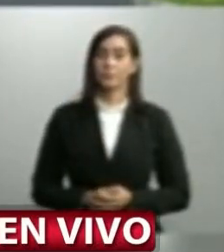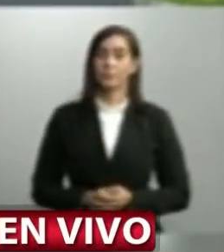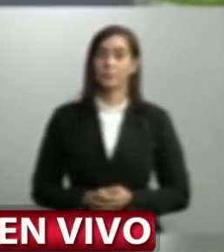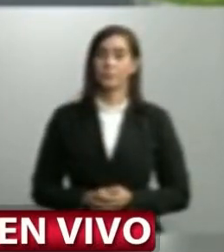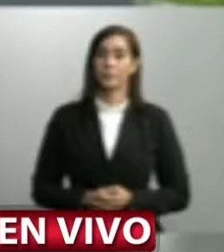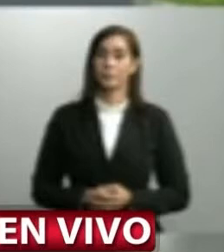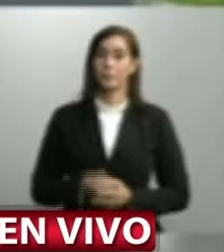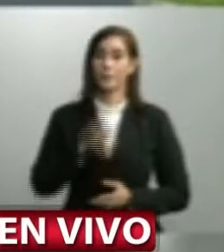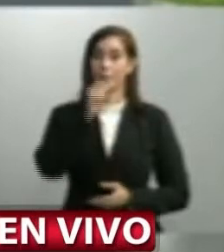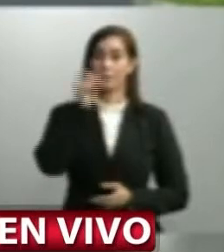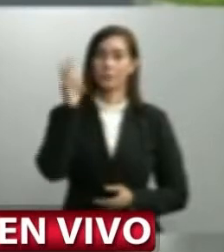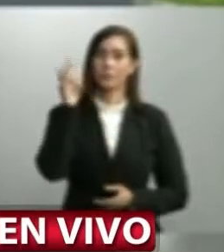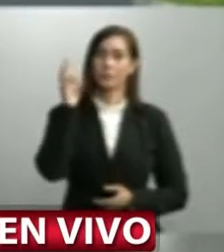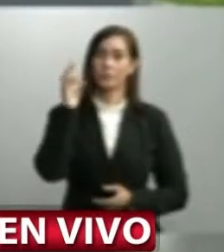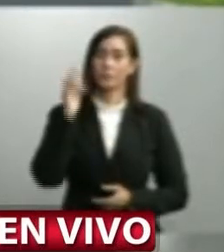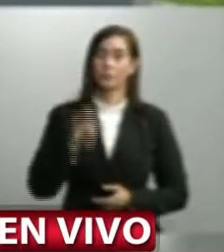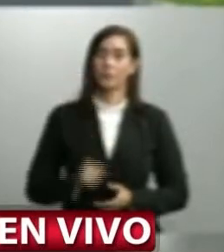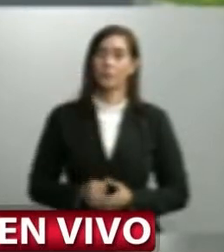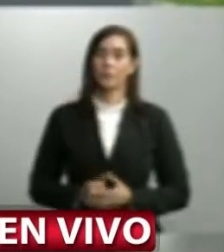Micrófono, Martina.